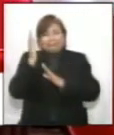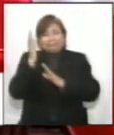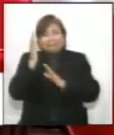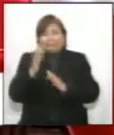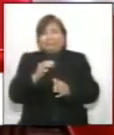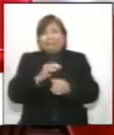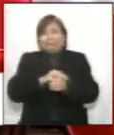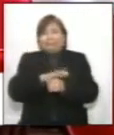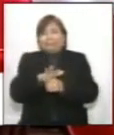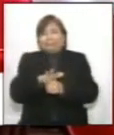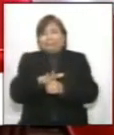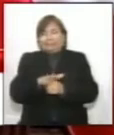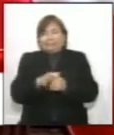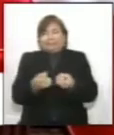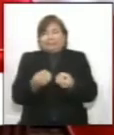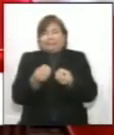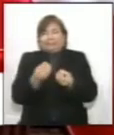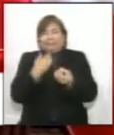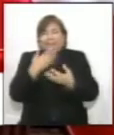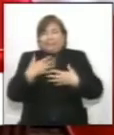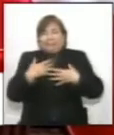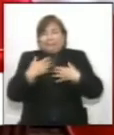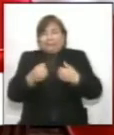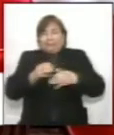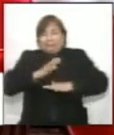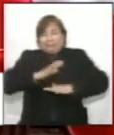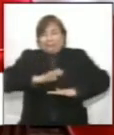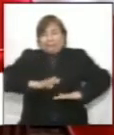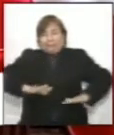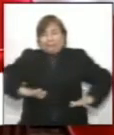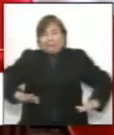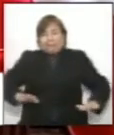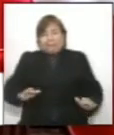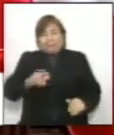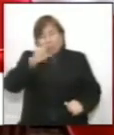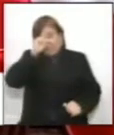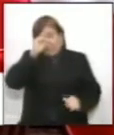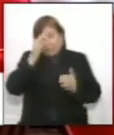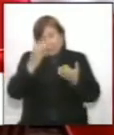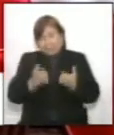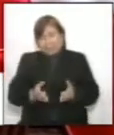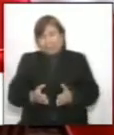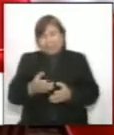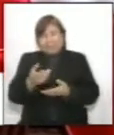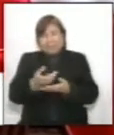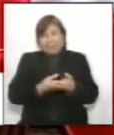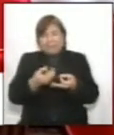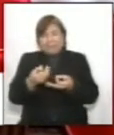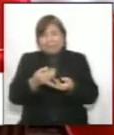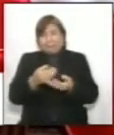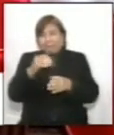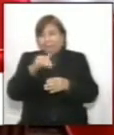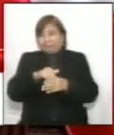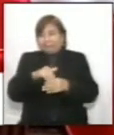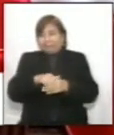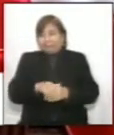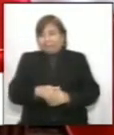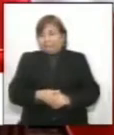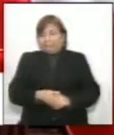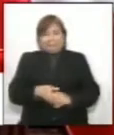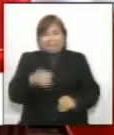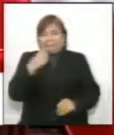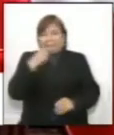la pandemia y cómo enfrentar la recuperación de la tranquilidad del pueblo peruano en el tema económico. Y la votación que ha habido no es de